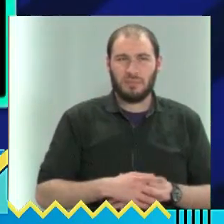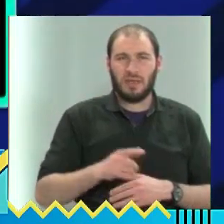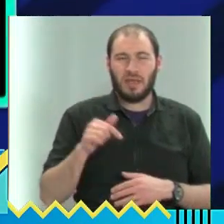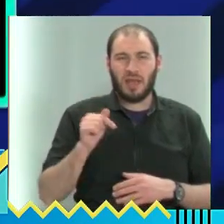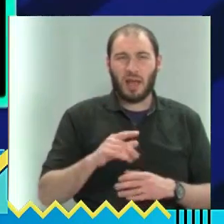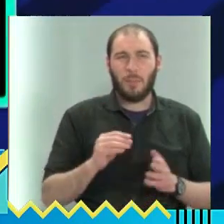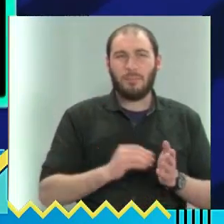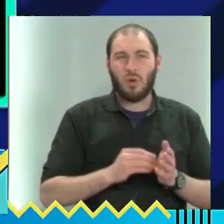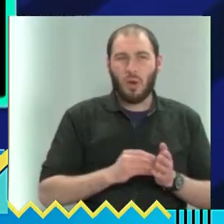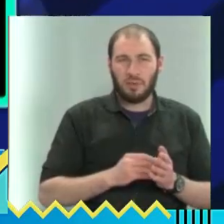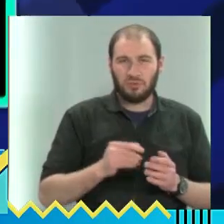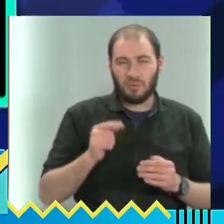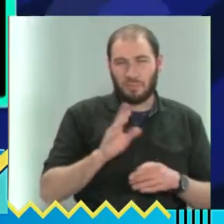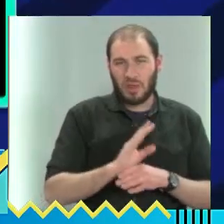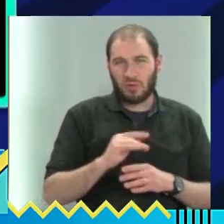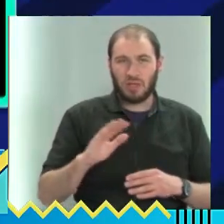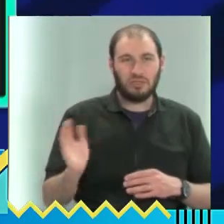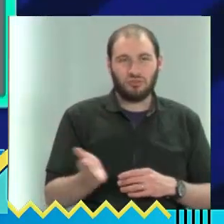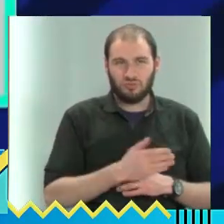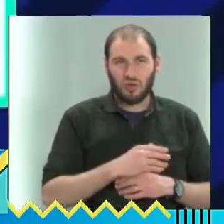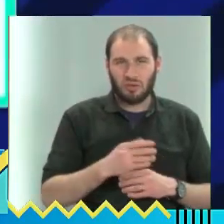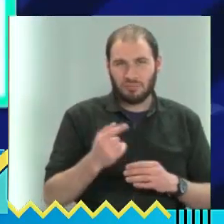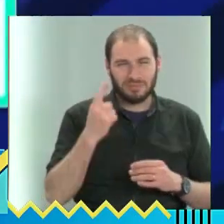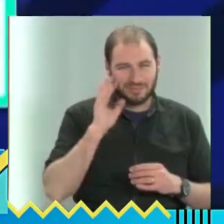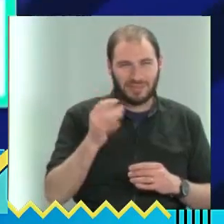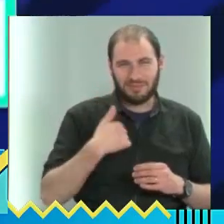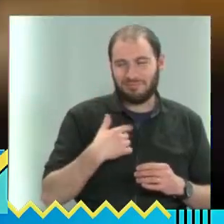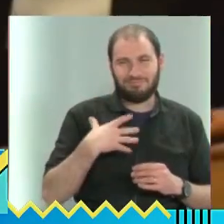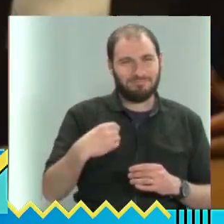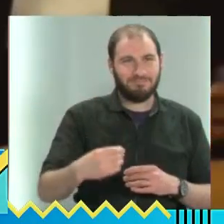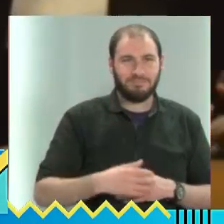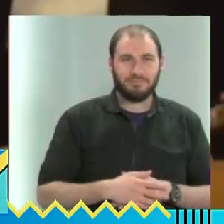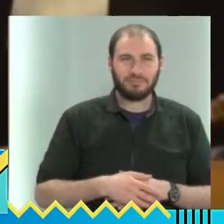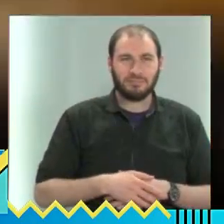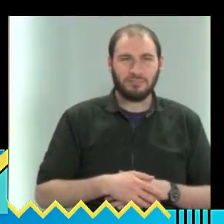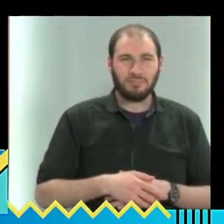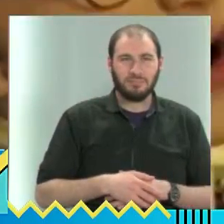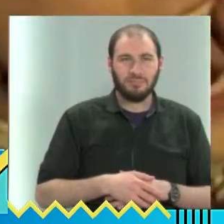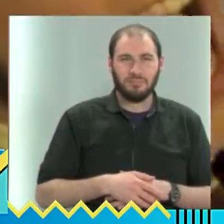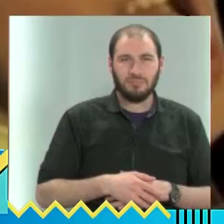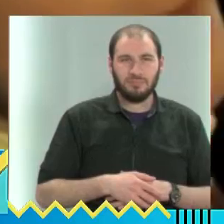algún momento de la película todos nos vamos a ver reflejados en una vidriera.